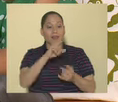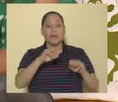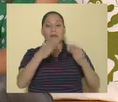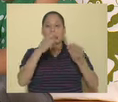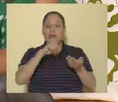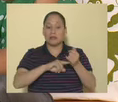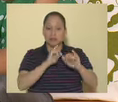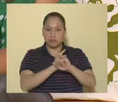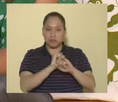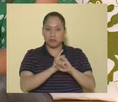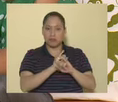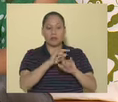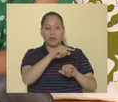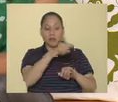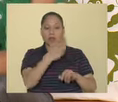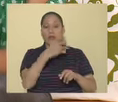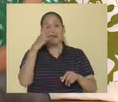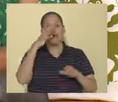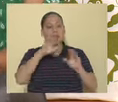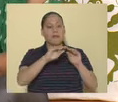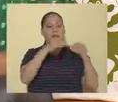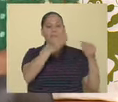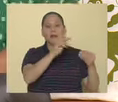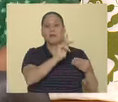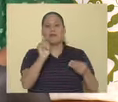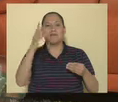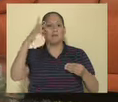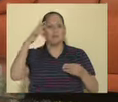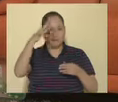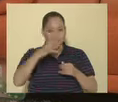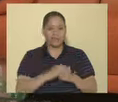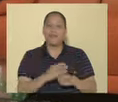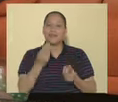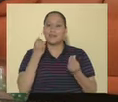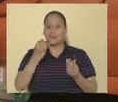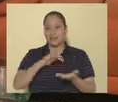portátil es la billetera del futuro, ¿no? Sin duda. Pues no nos los perdemos el día de mañana. Muchas gracias. A ustedes.